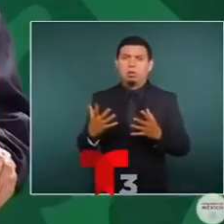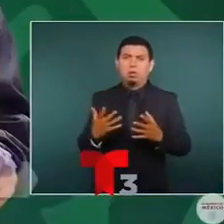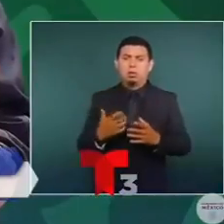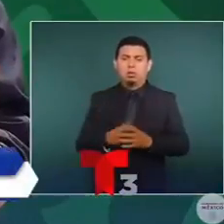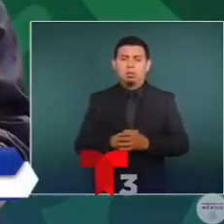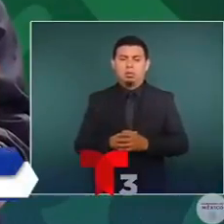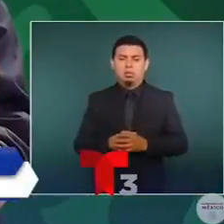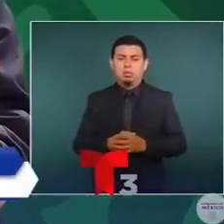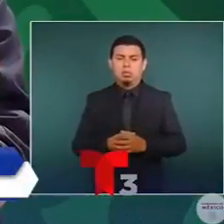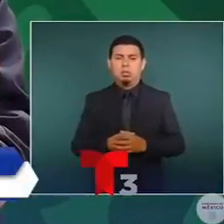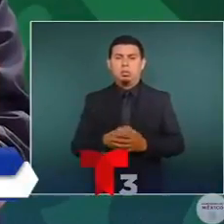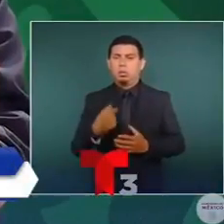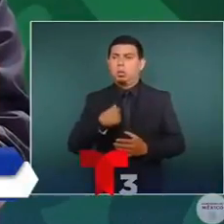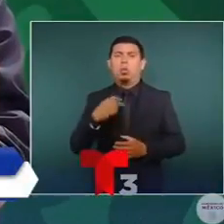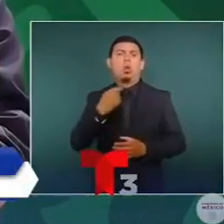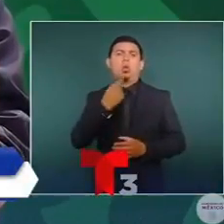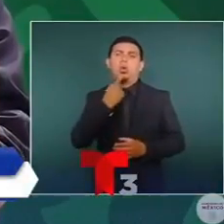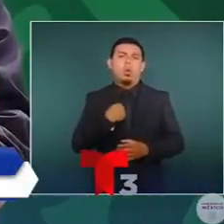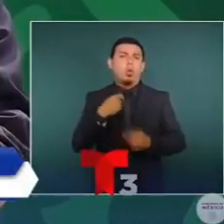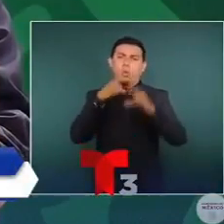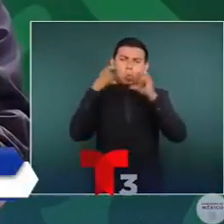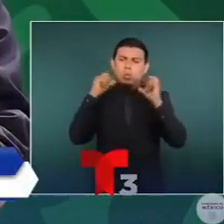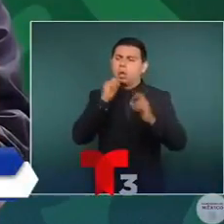el cubreboca.